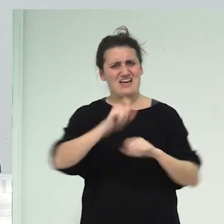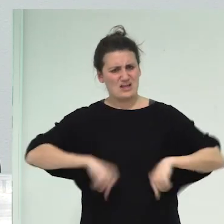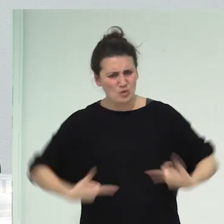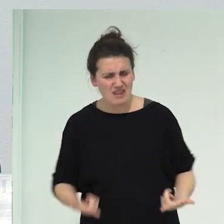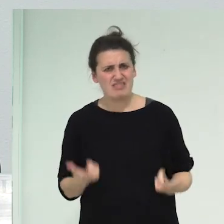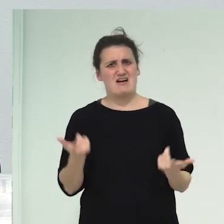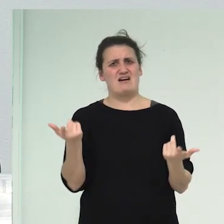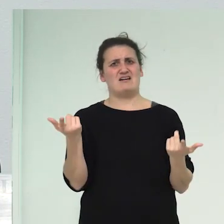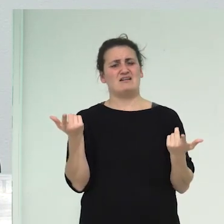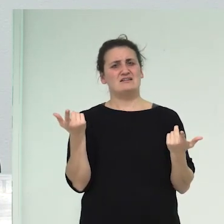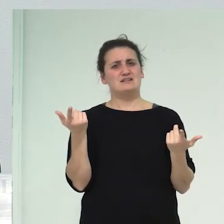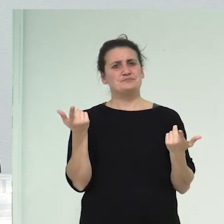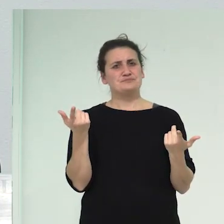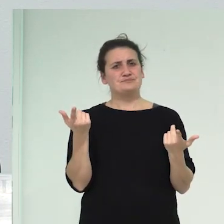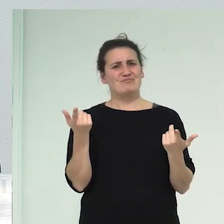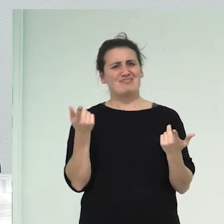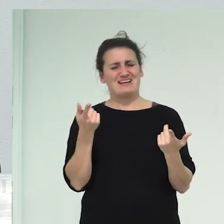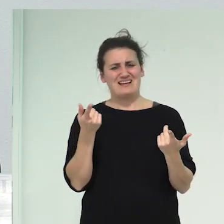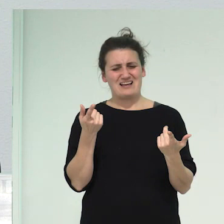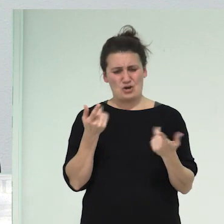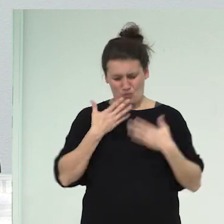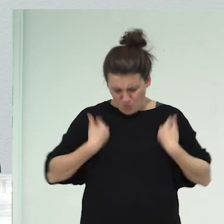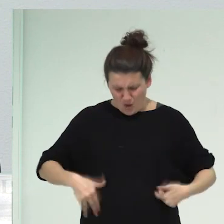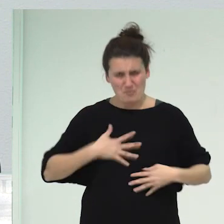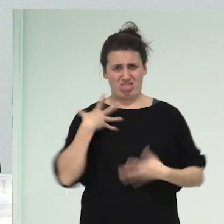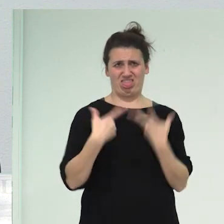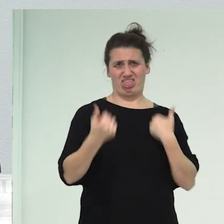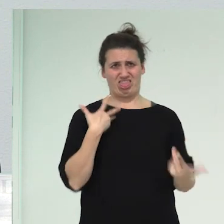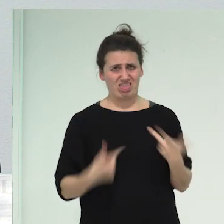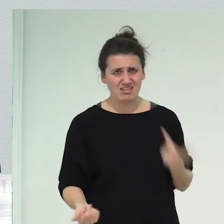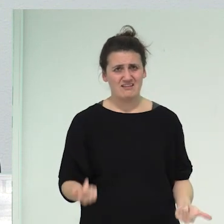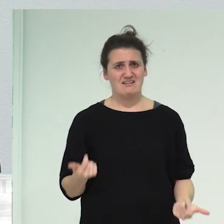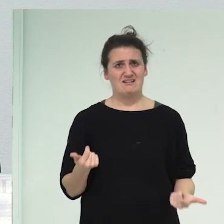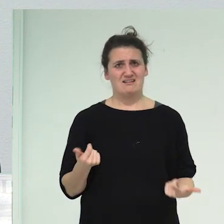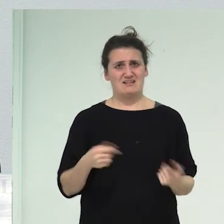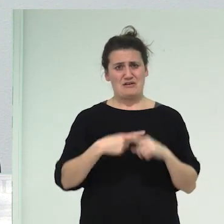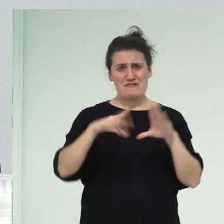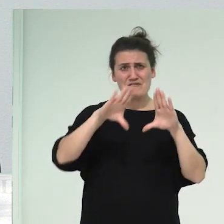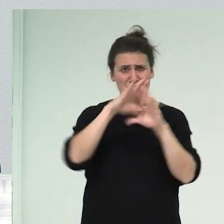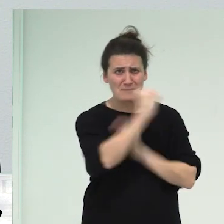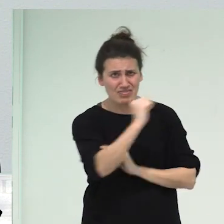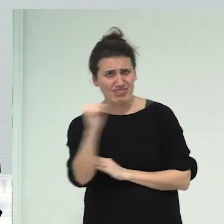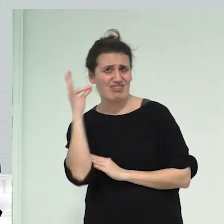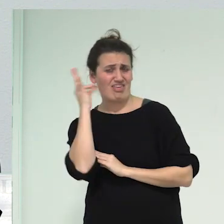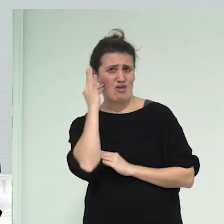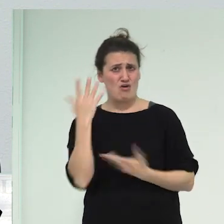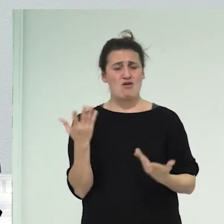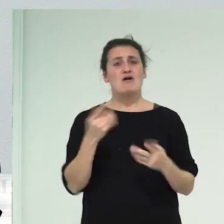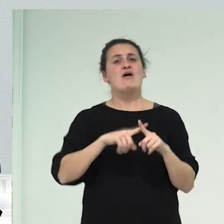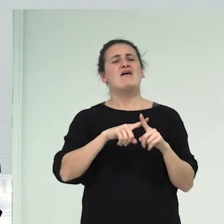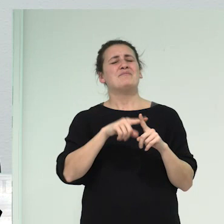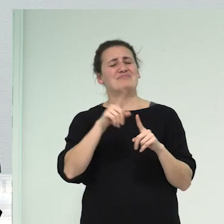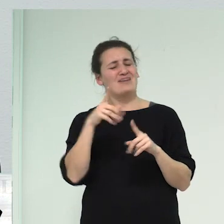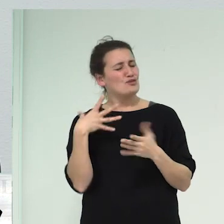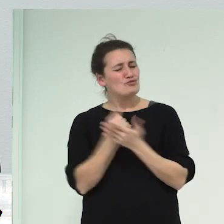naturaleza, el saqueo de sus cuerpos, el feminicidio. Los aportes en